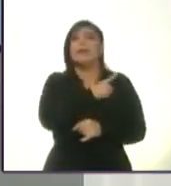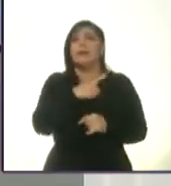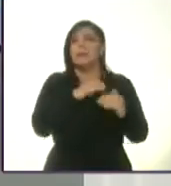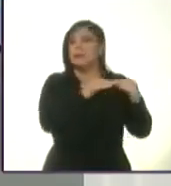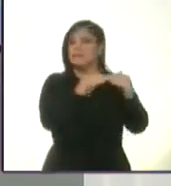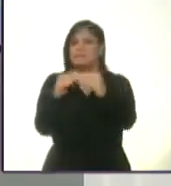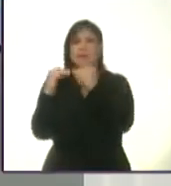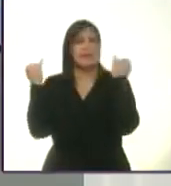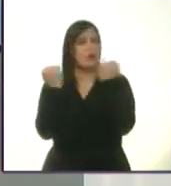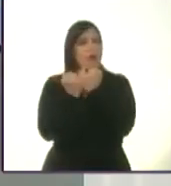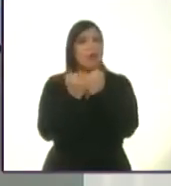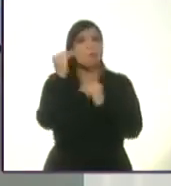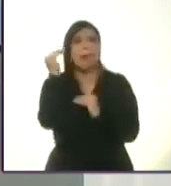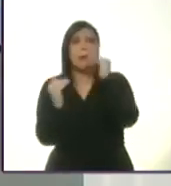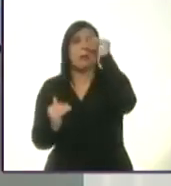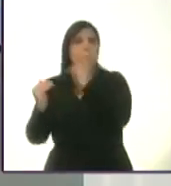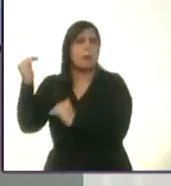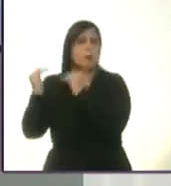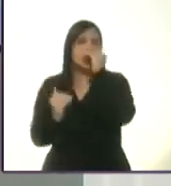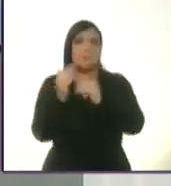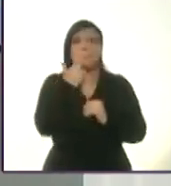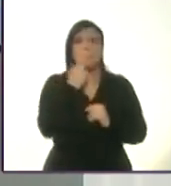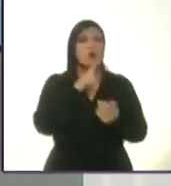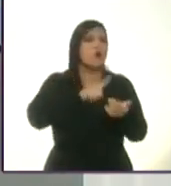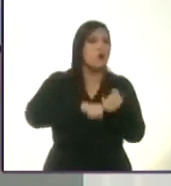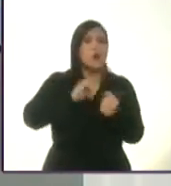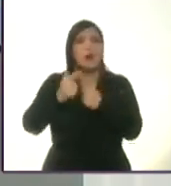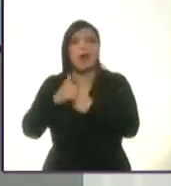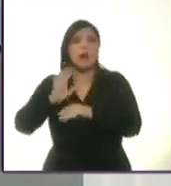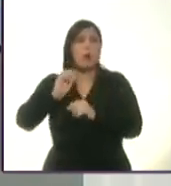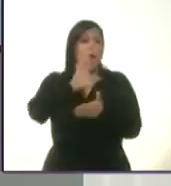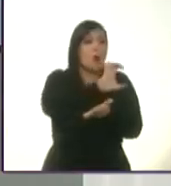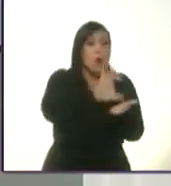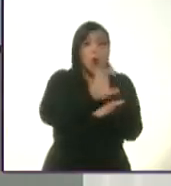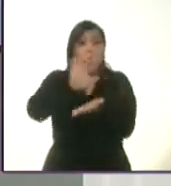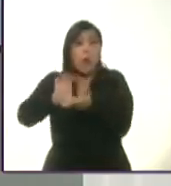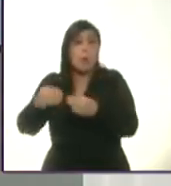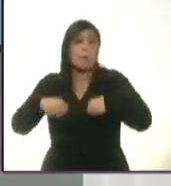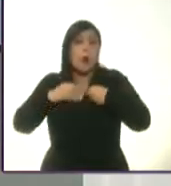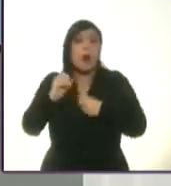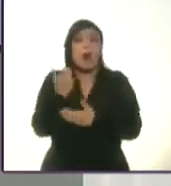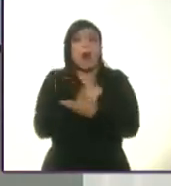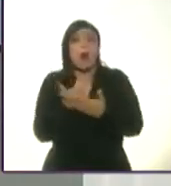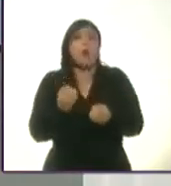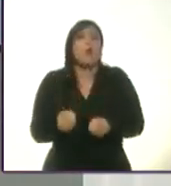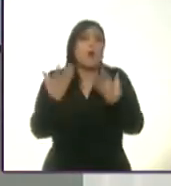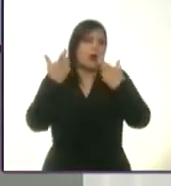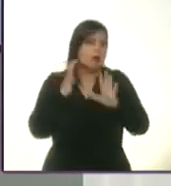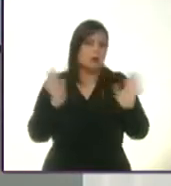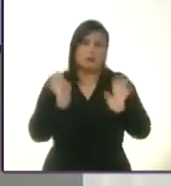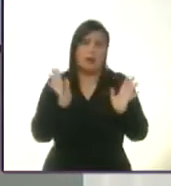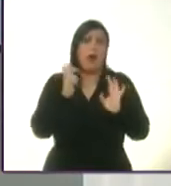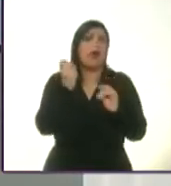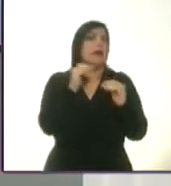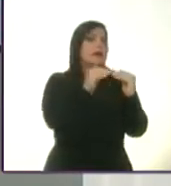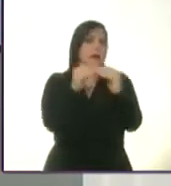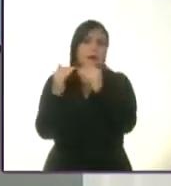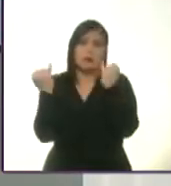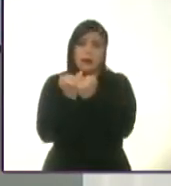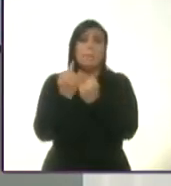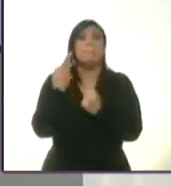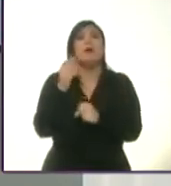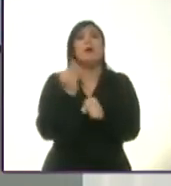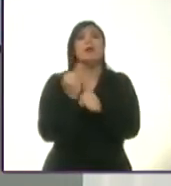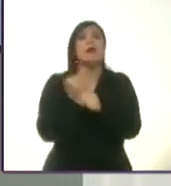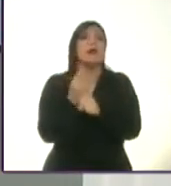todos los capitalinos sin ningún tipo de distinción sin importar en qué colonia viven o cuánto ganan pero eso es exactamente lo que hoy está sucediendo